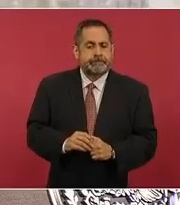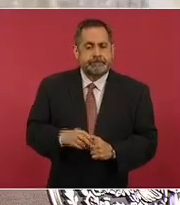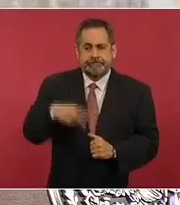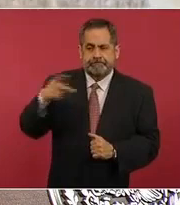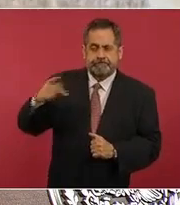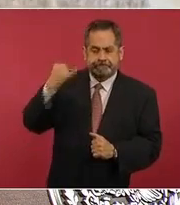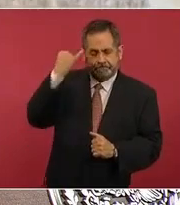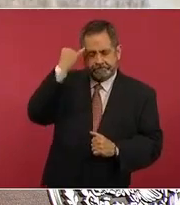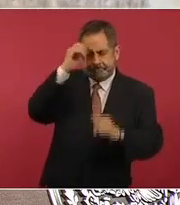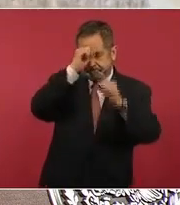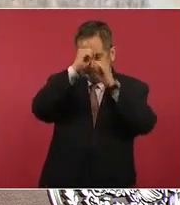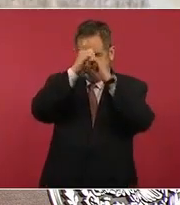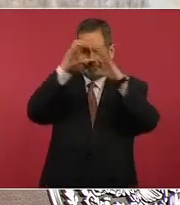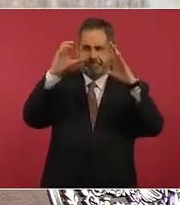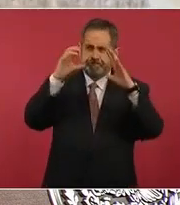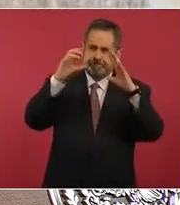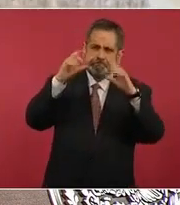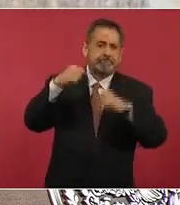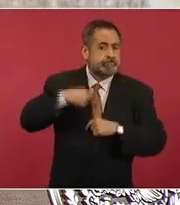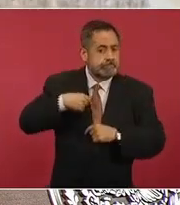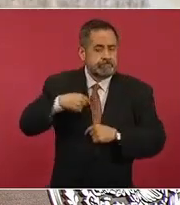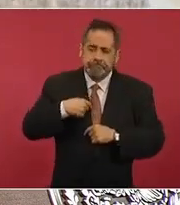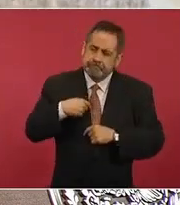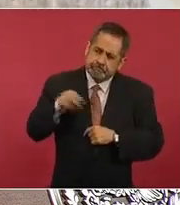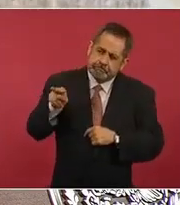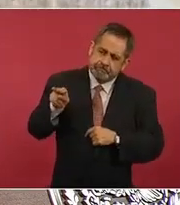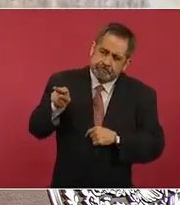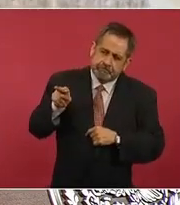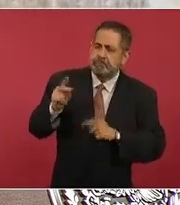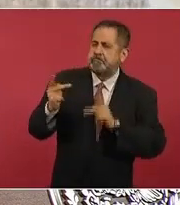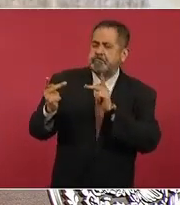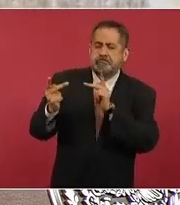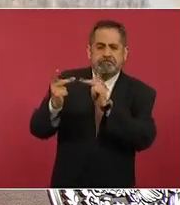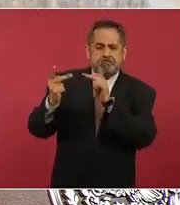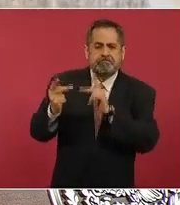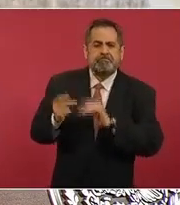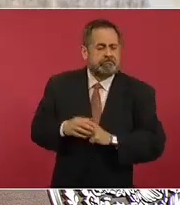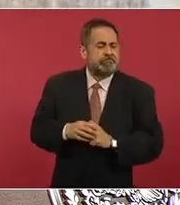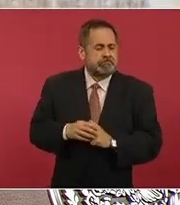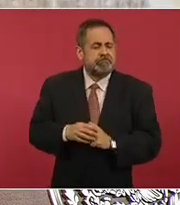concepción, coincido con él en